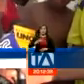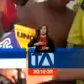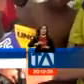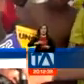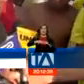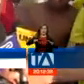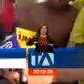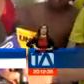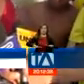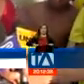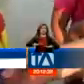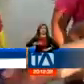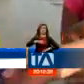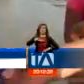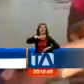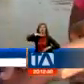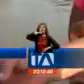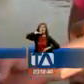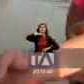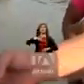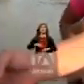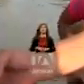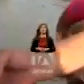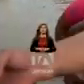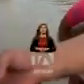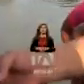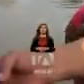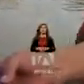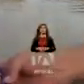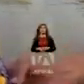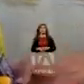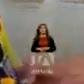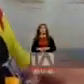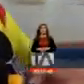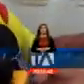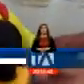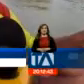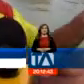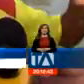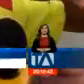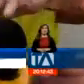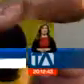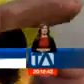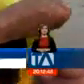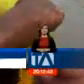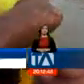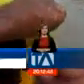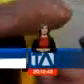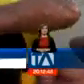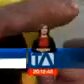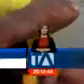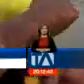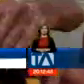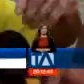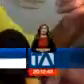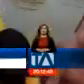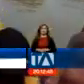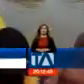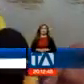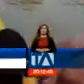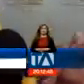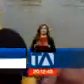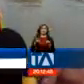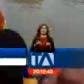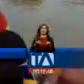hijo me llega aquí. Sí, esas las pusimos nosotros, pero ya le digo, ya ahorita, hoy día en